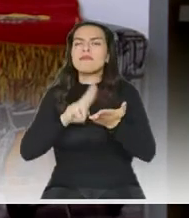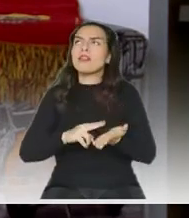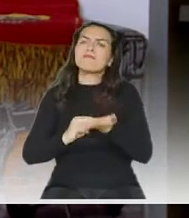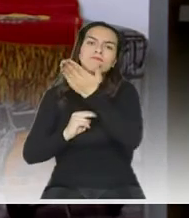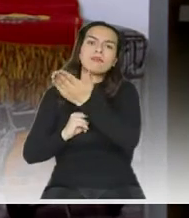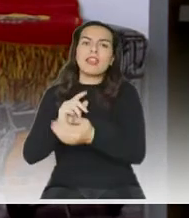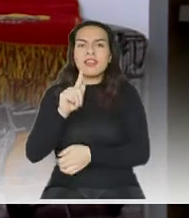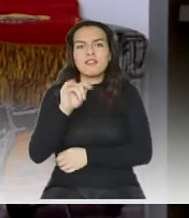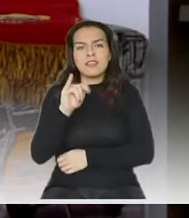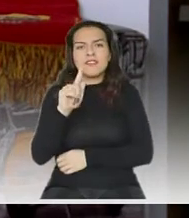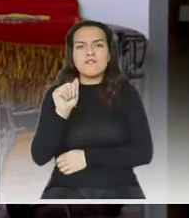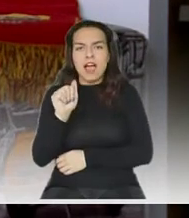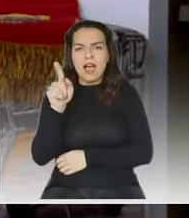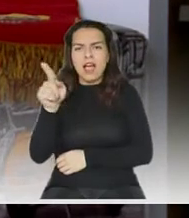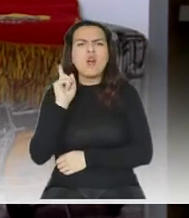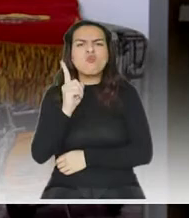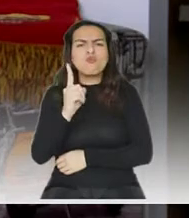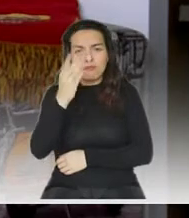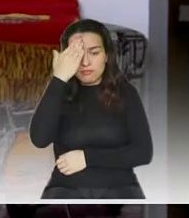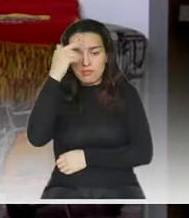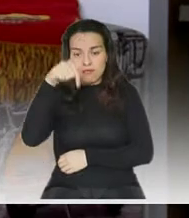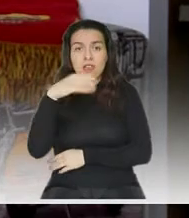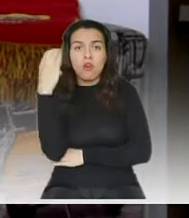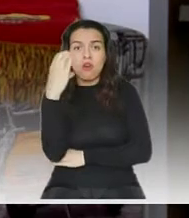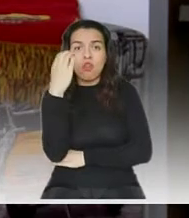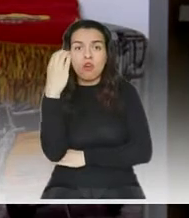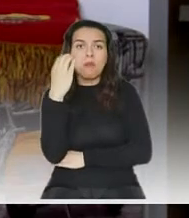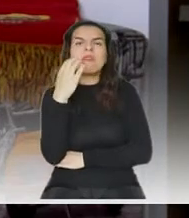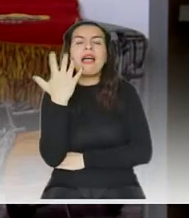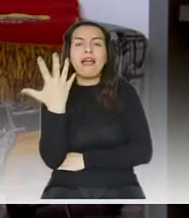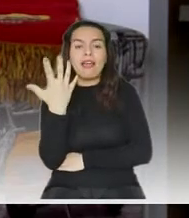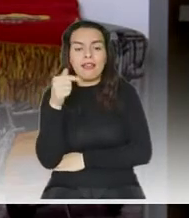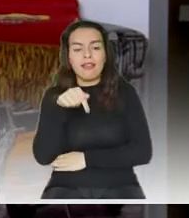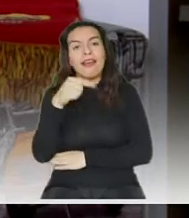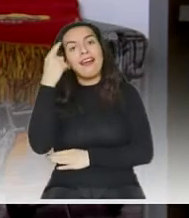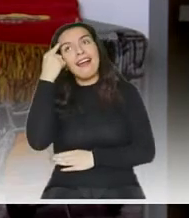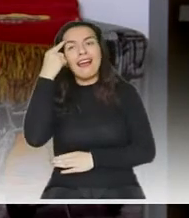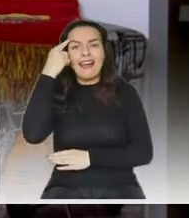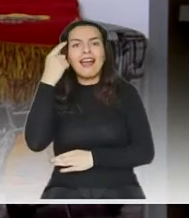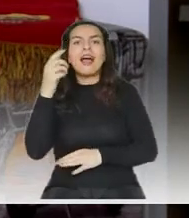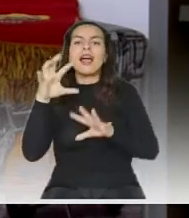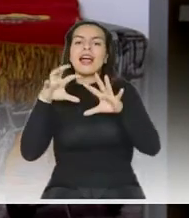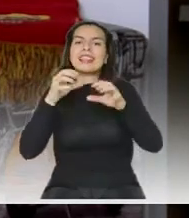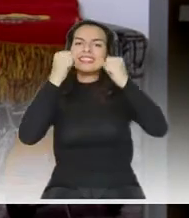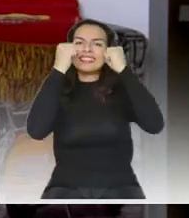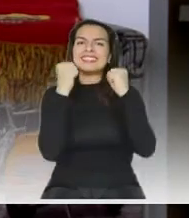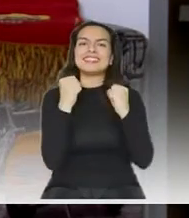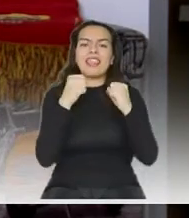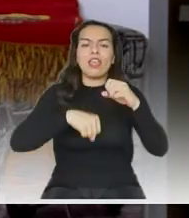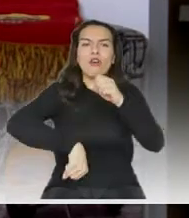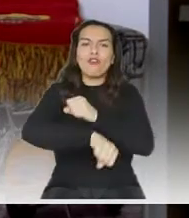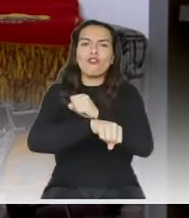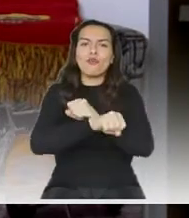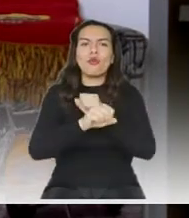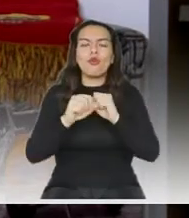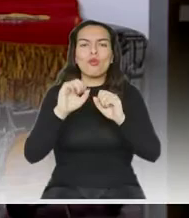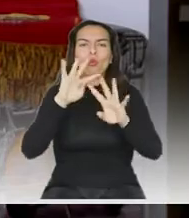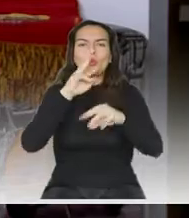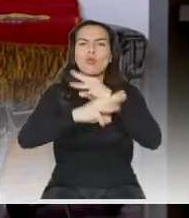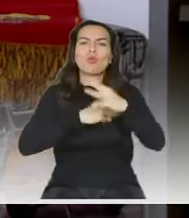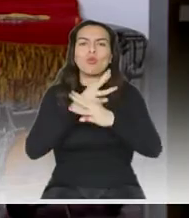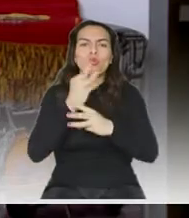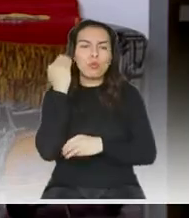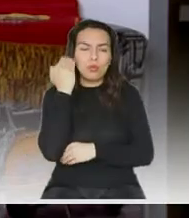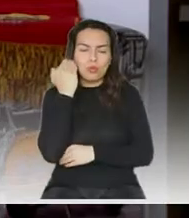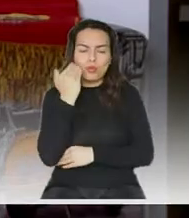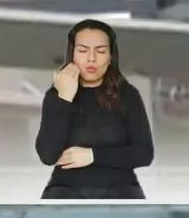la evaluación que le hicieron a Colombia, aspirante a la sede del Mundial Femenino. En la carta hay varias imprecisiones. Acá